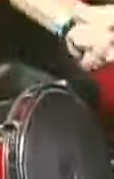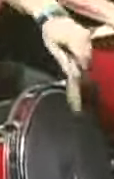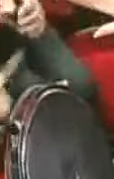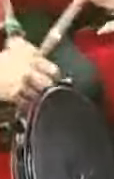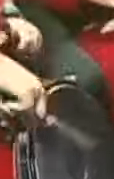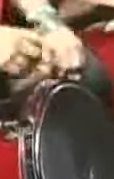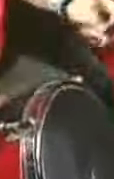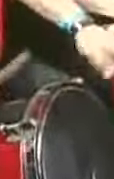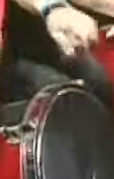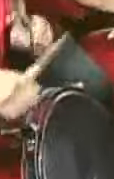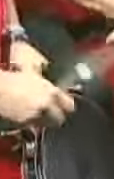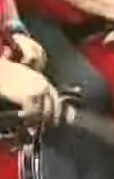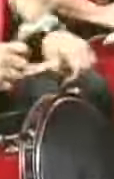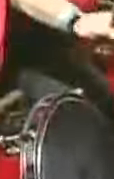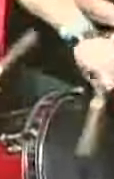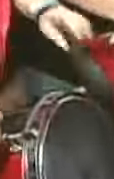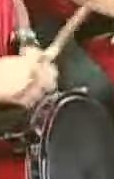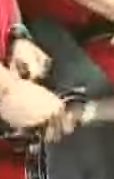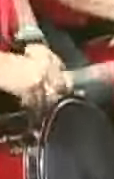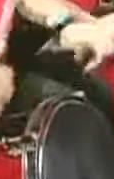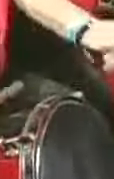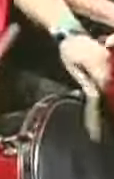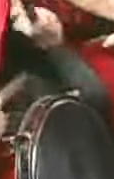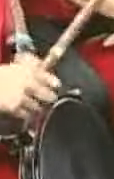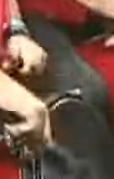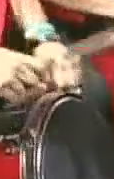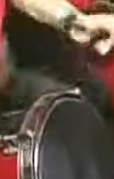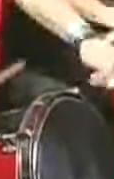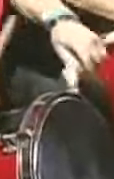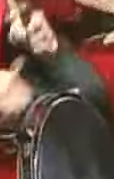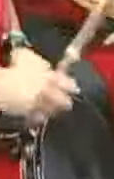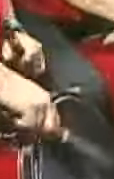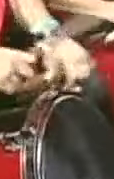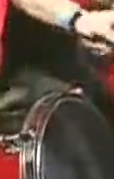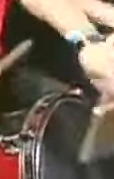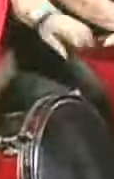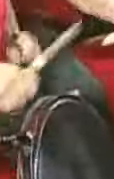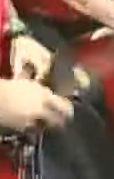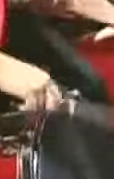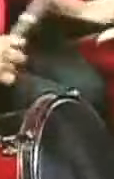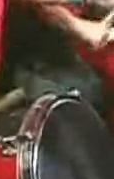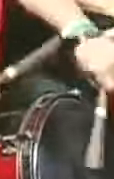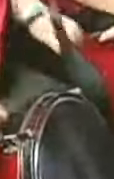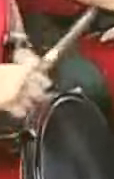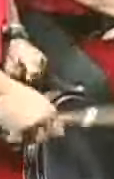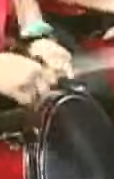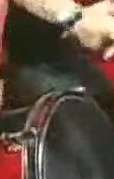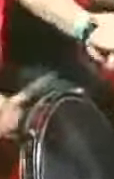Hermosearé de mi amor y dulzura para enamorarte.